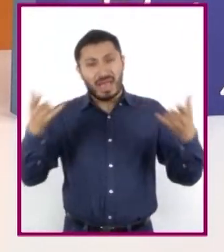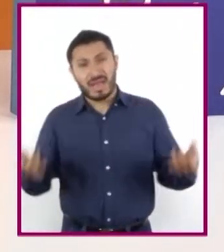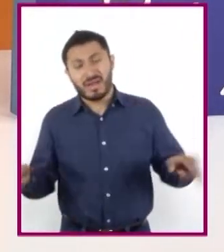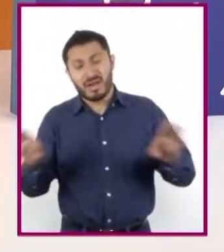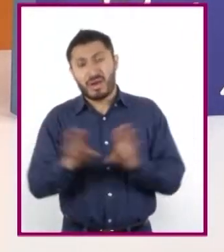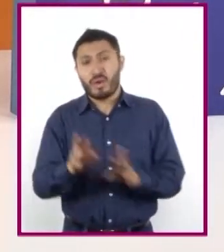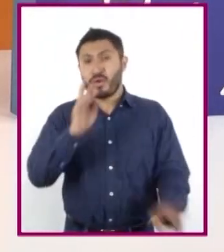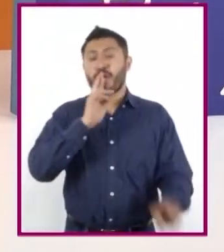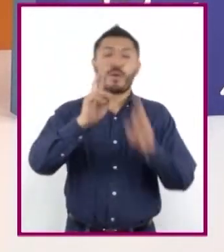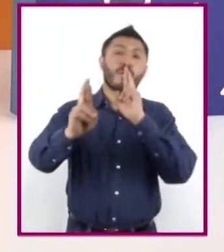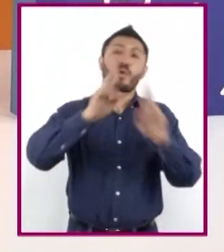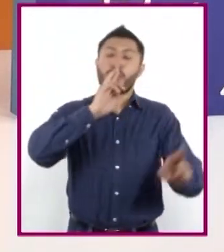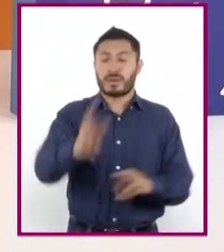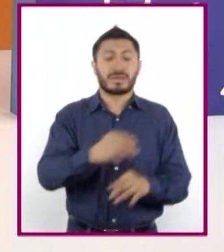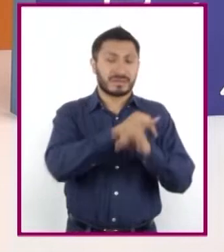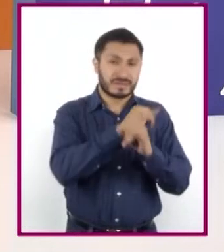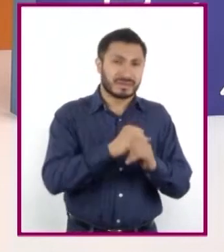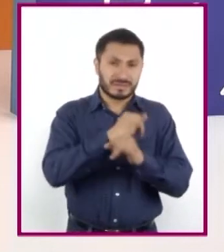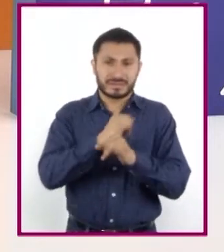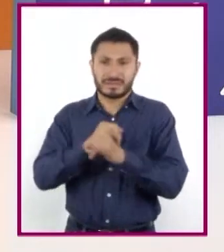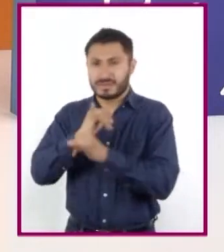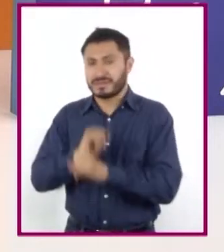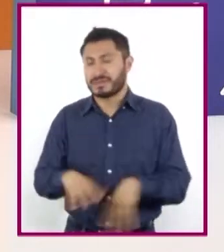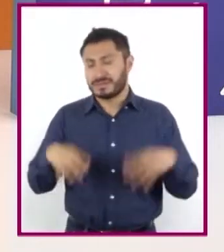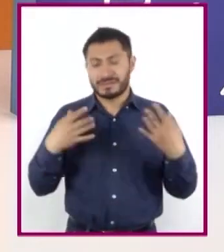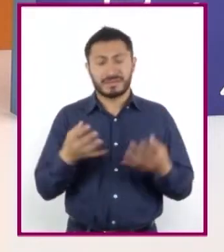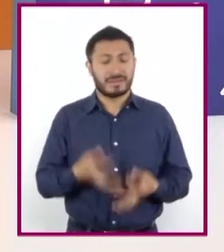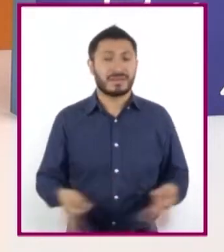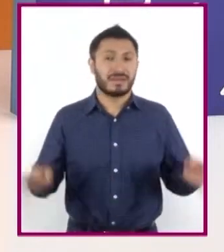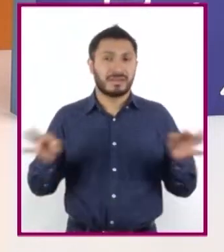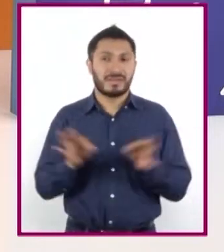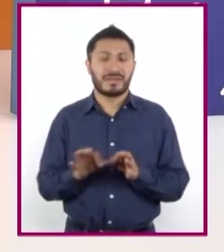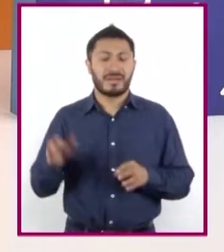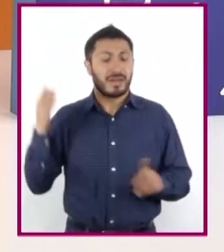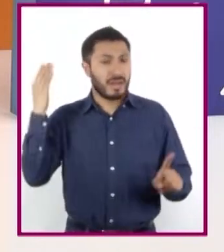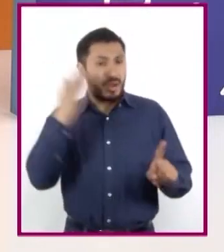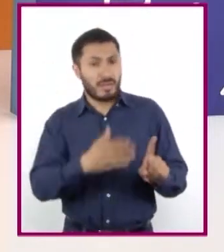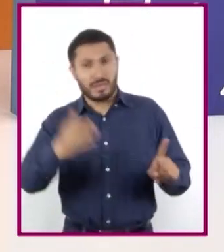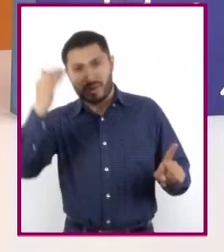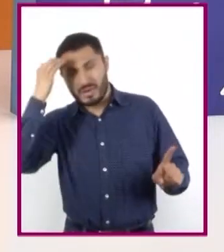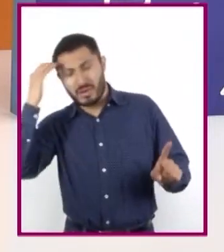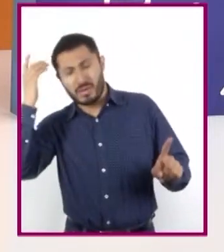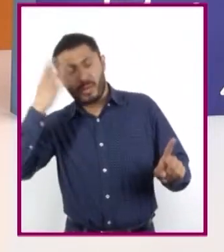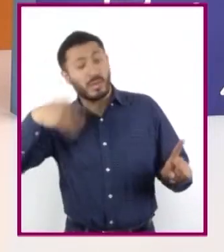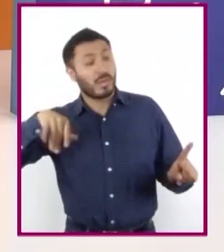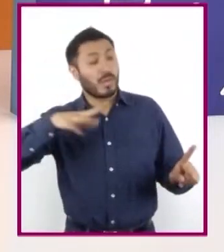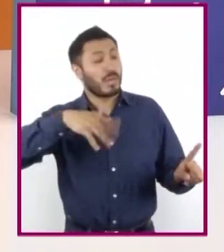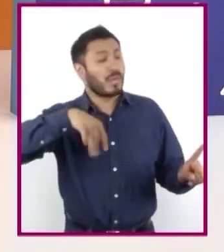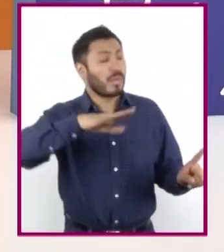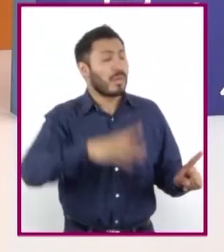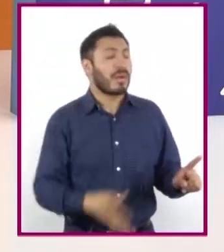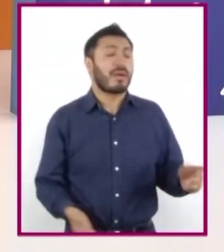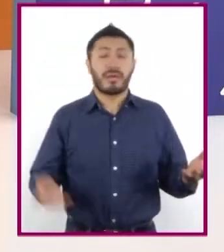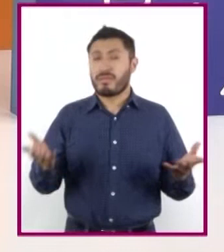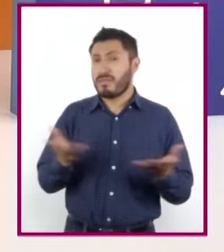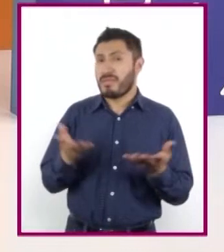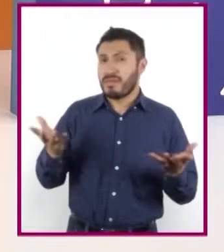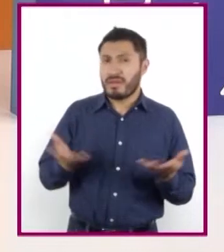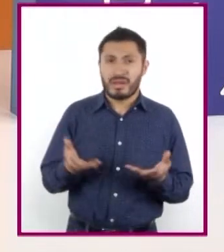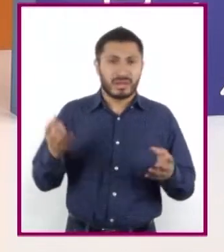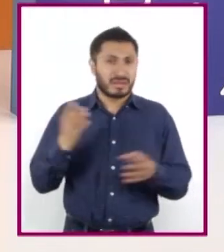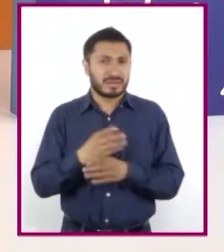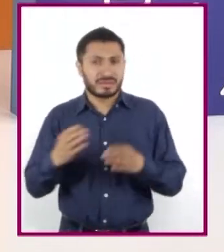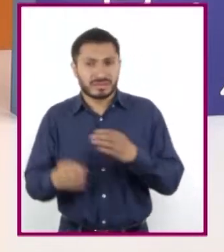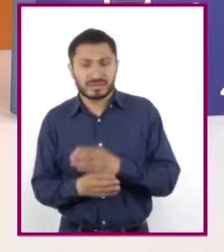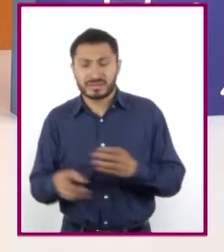el resultado de una investigación y fruto de la búsqueda del conocimiento, de un hecho o un proceso histórico,